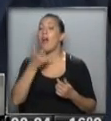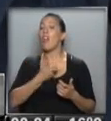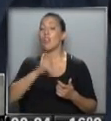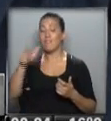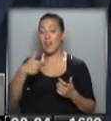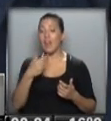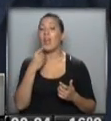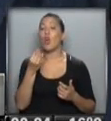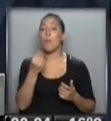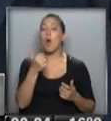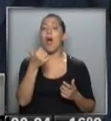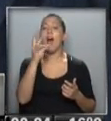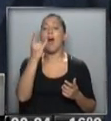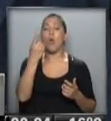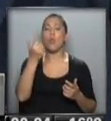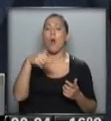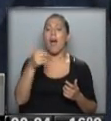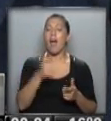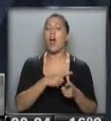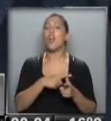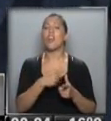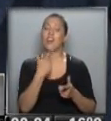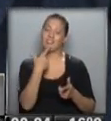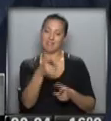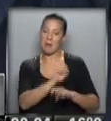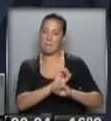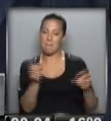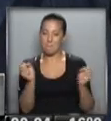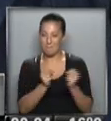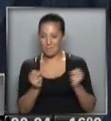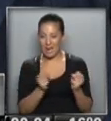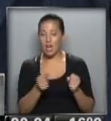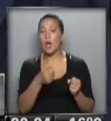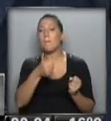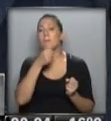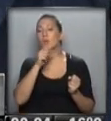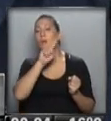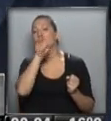aeropuertos con los controles no seas malo respondió cuando los periodistas lo consultaron por las denuncias